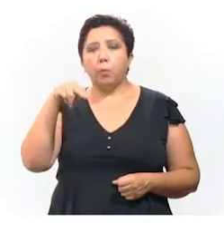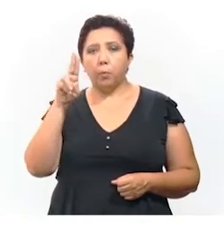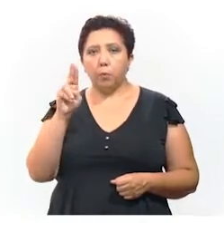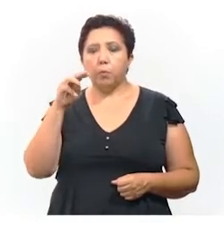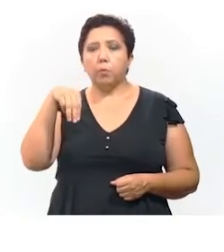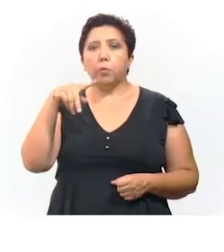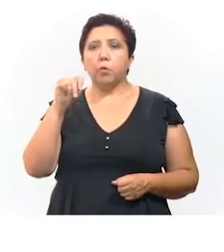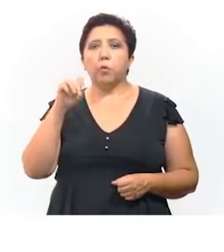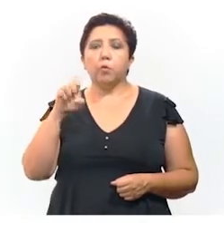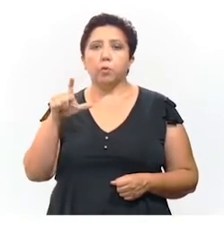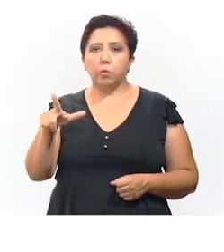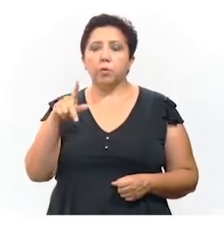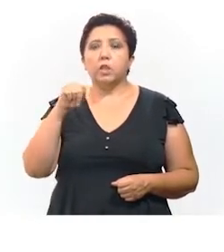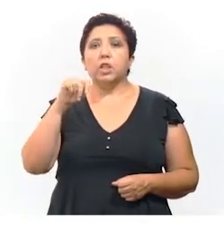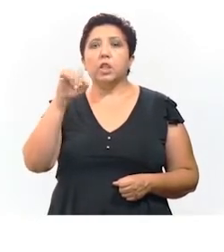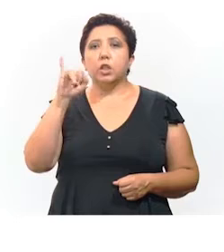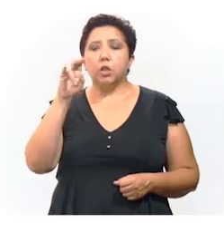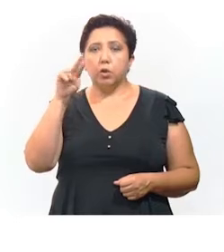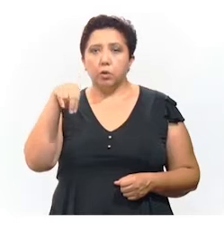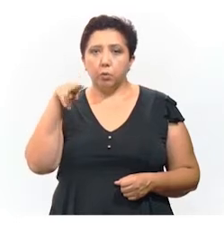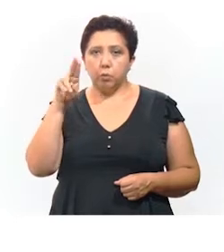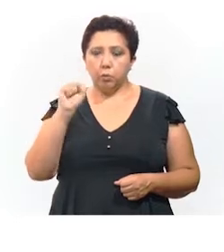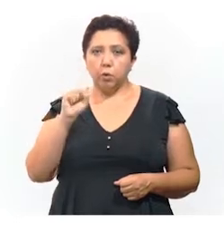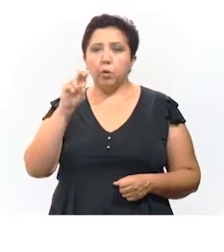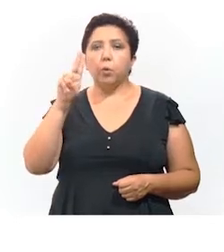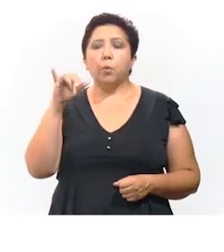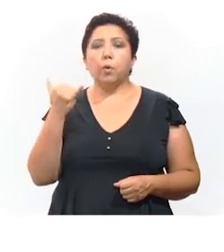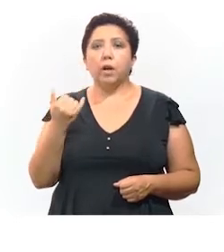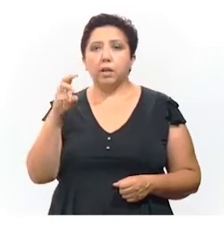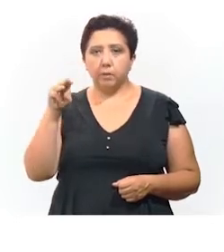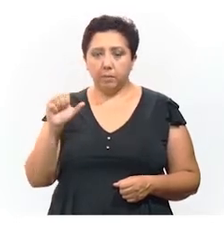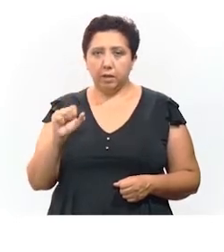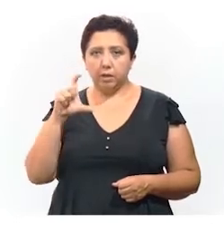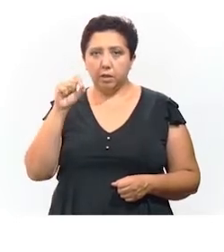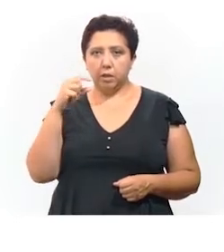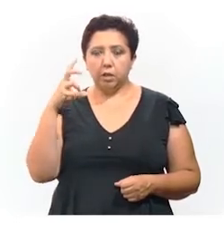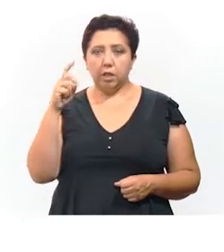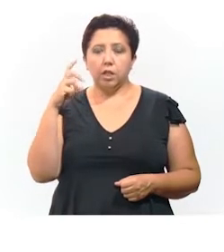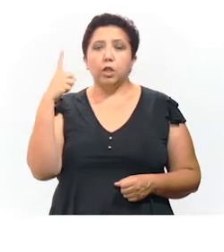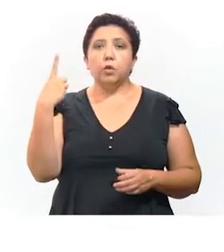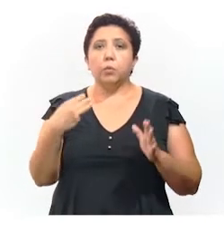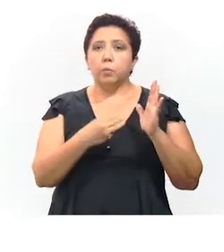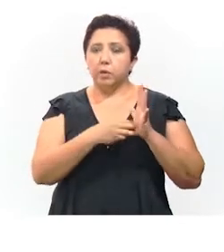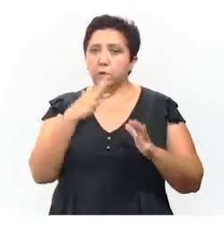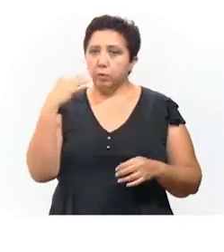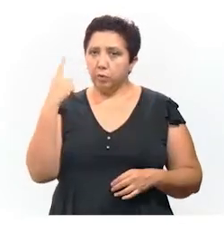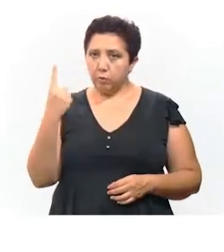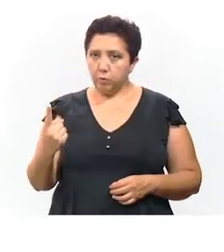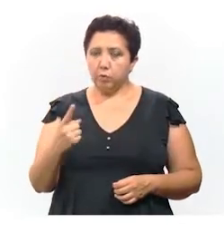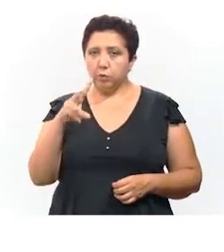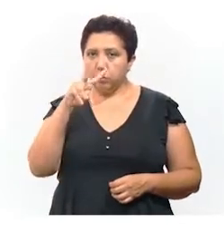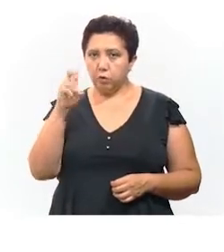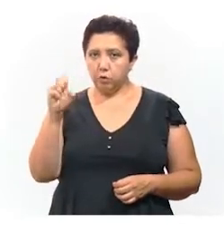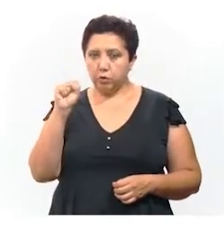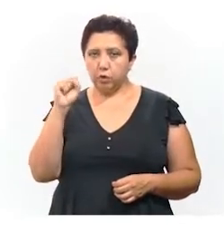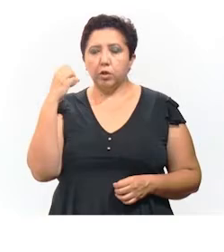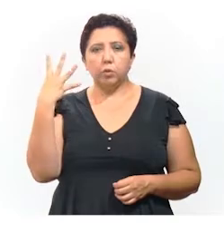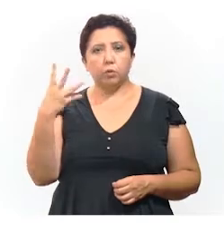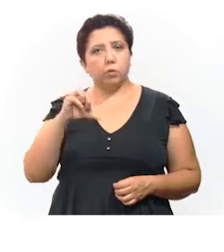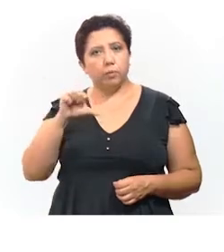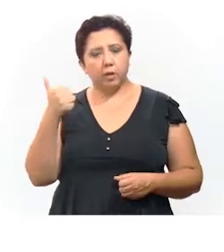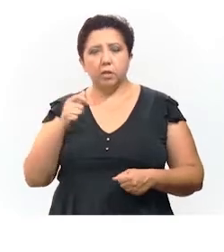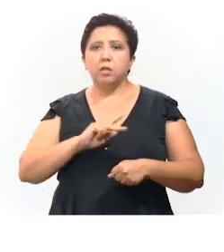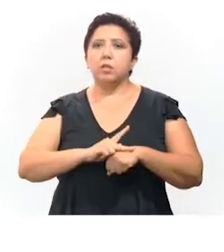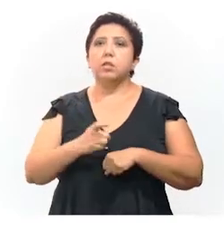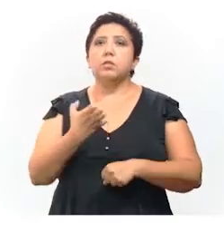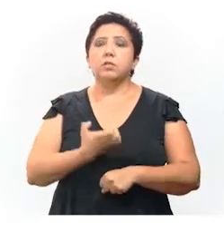Maxcanú, Motul, Tequit, Tinum, Tixcocop y Guayma. De los 31.051 casos positivos, 264 son de